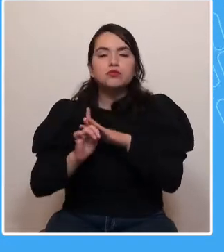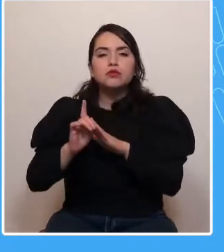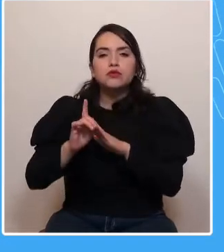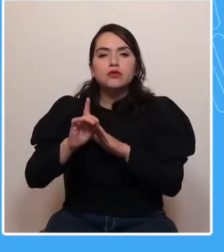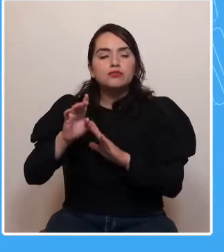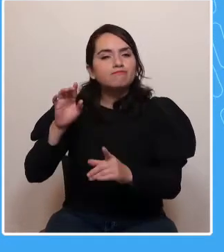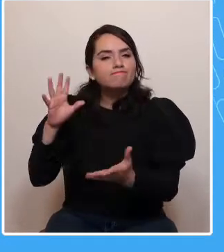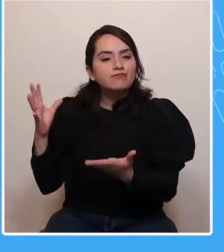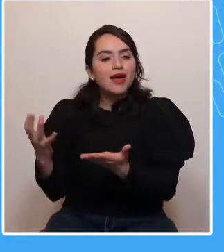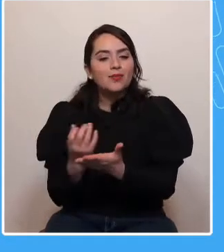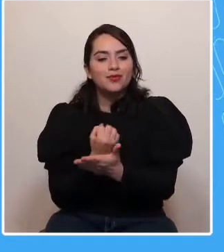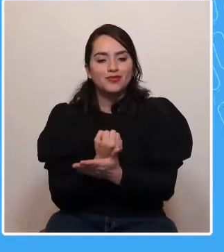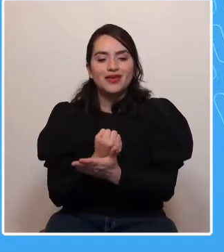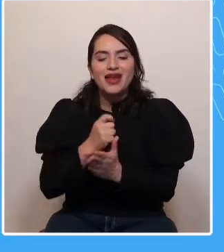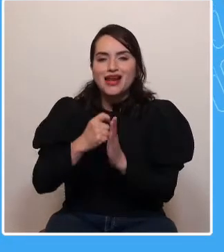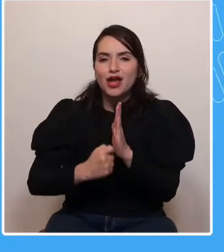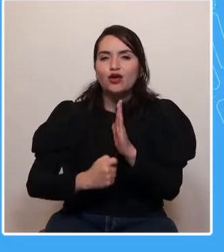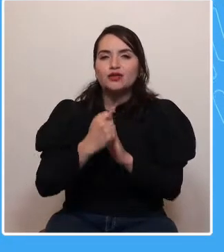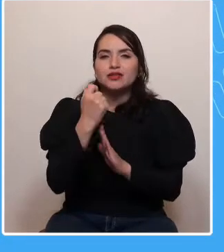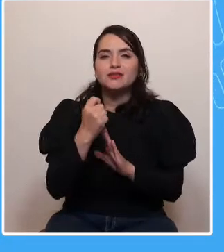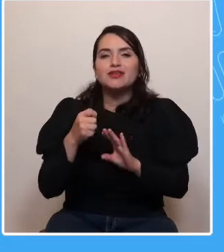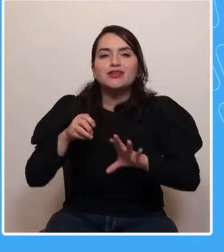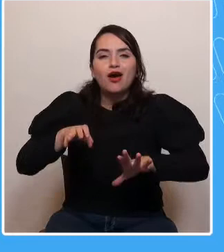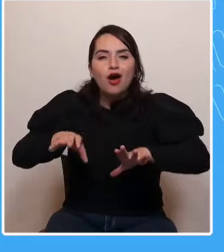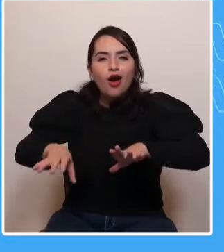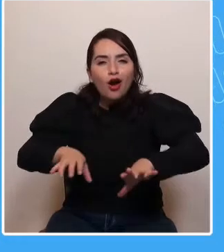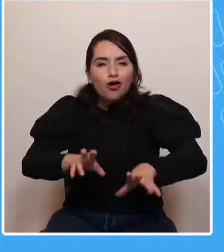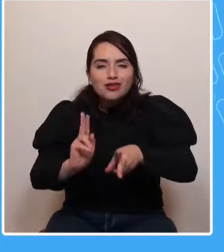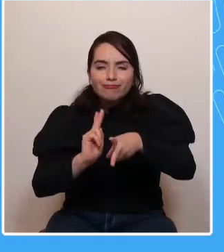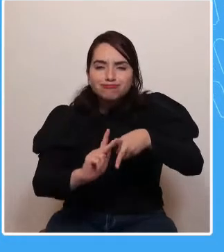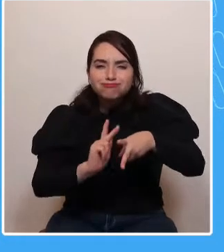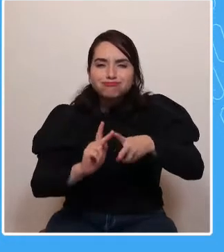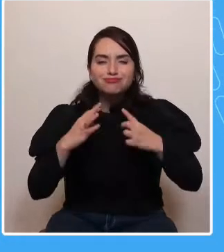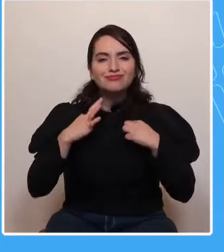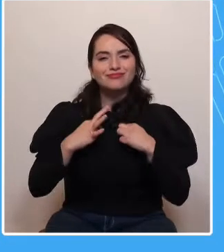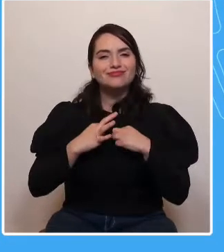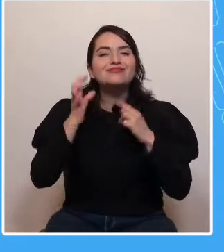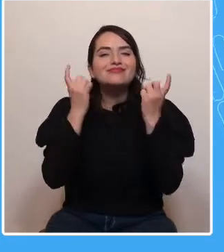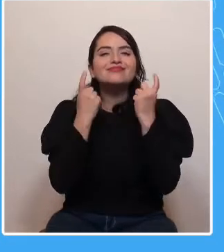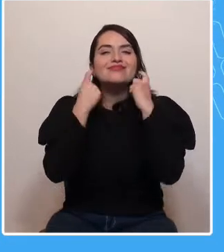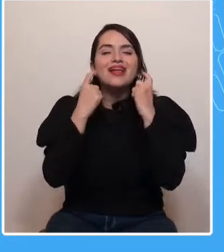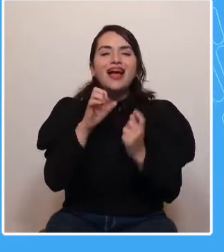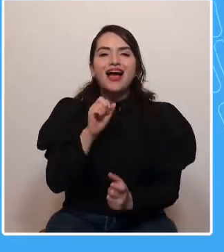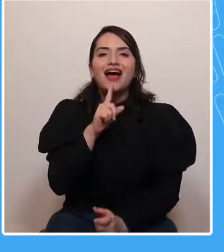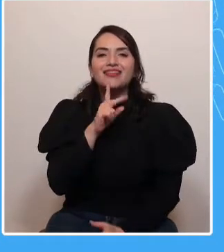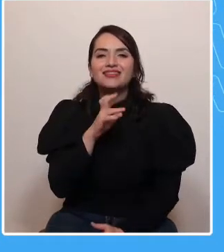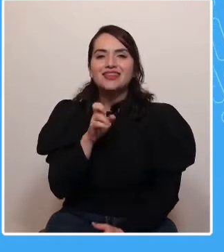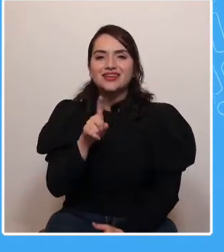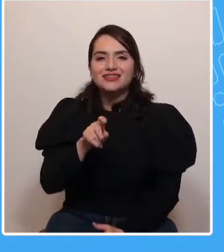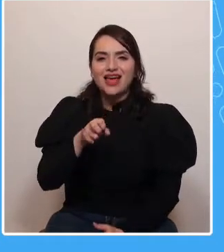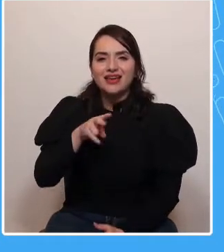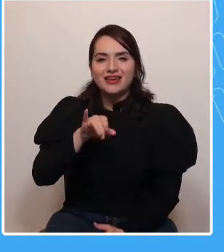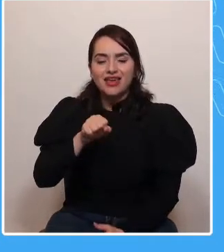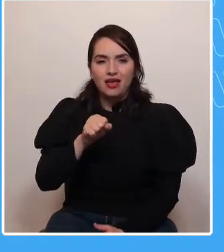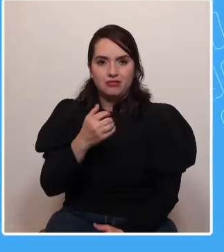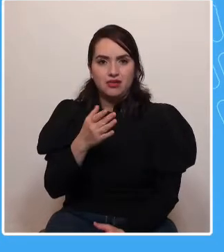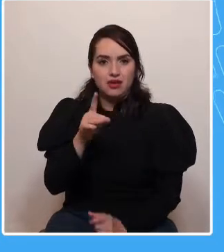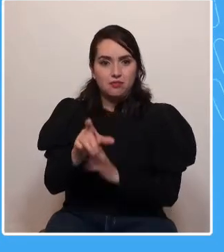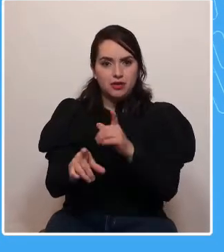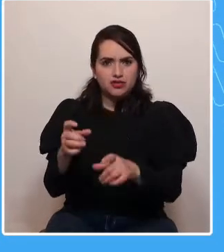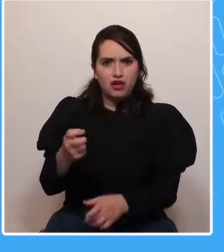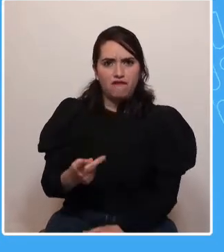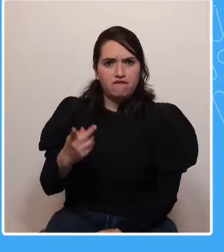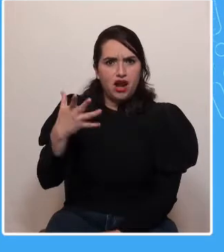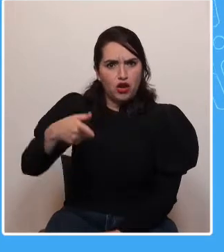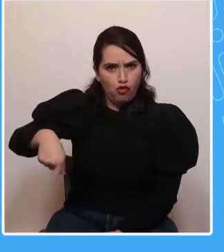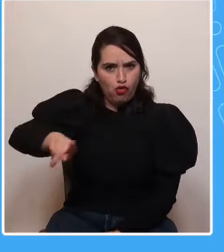de la artesanía como patrimonio inmaterial y la protección de las artesanas y artesanos por el valor que representan, el